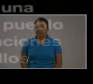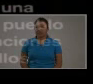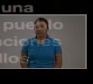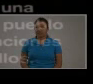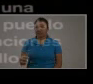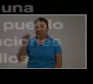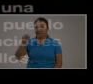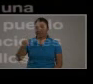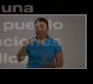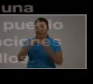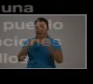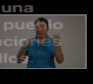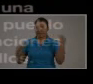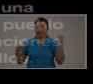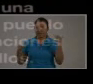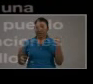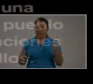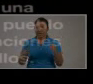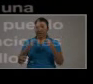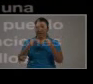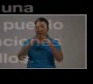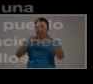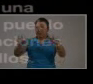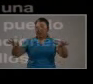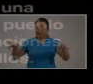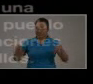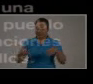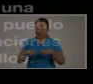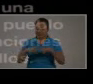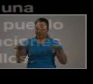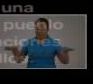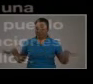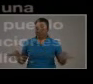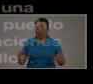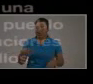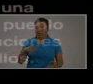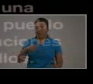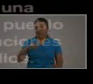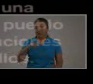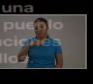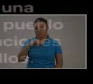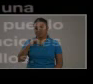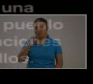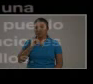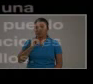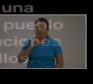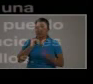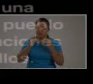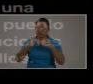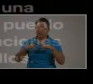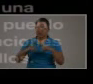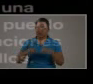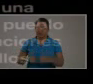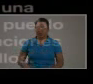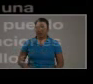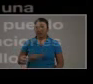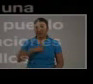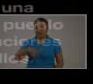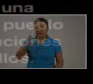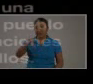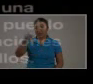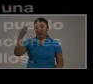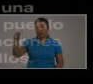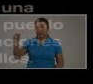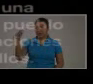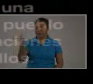Este es el final de la dispersión de los judíos. Ellos han sido recogidos o van a ser recogidos de todas las naciones y